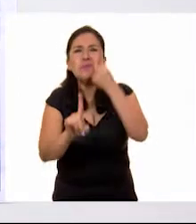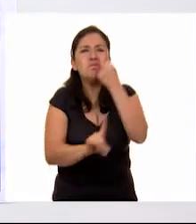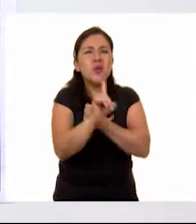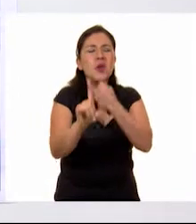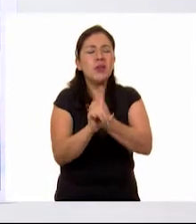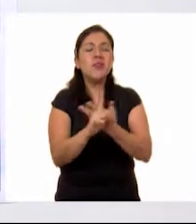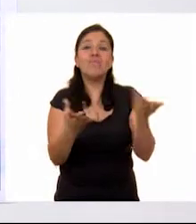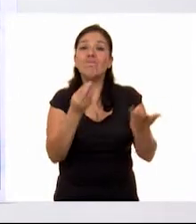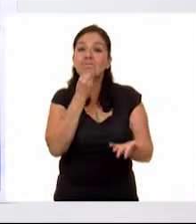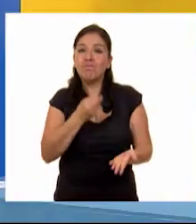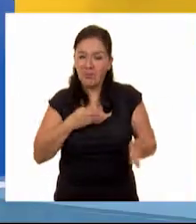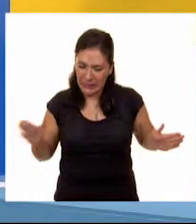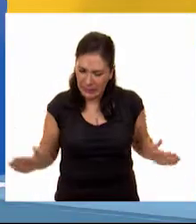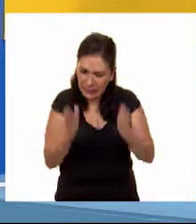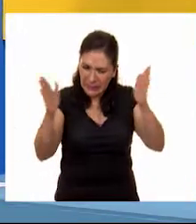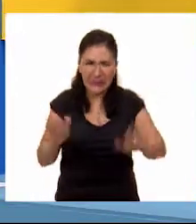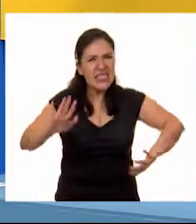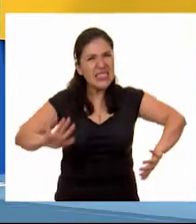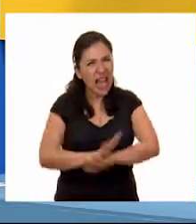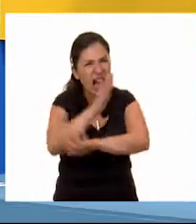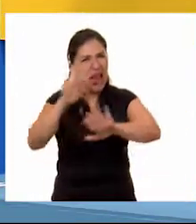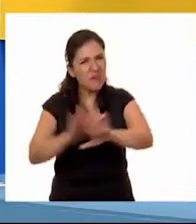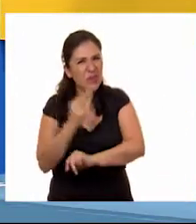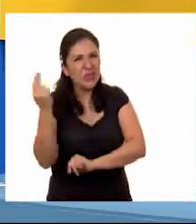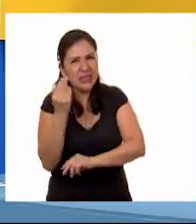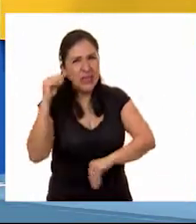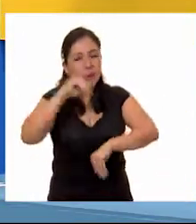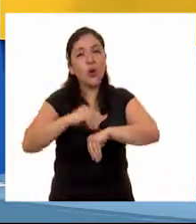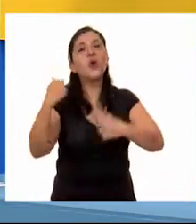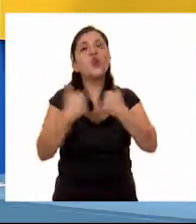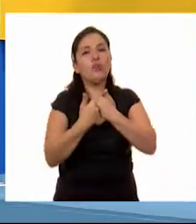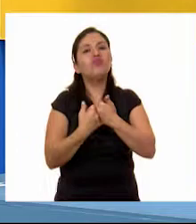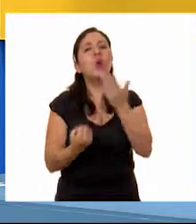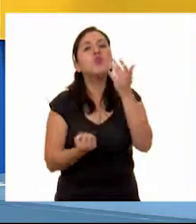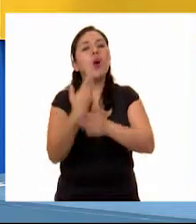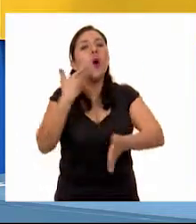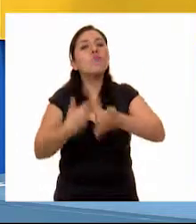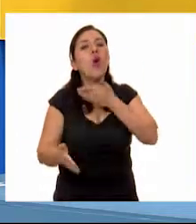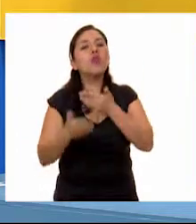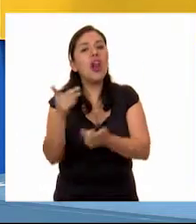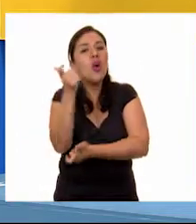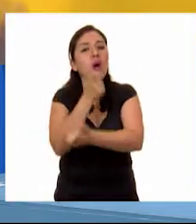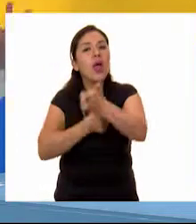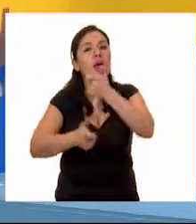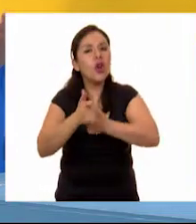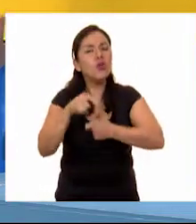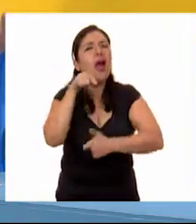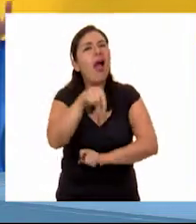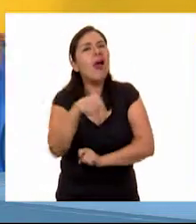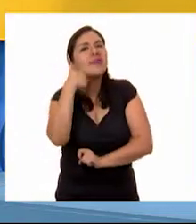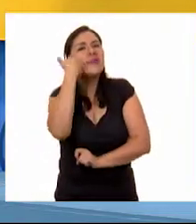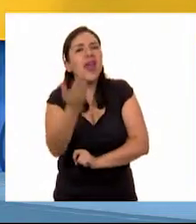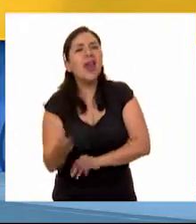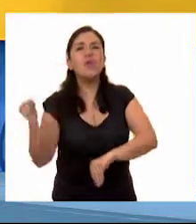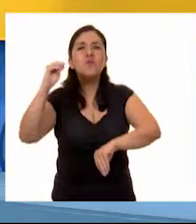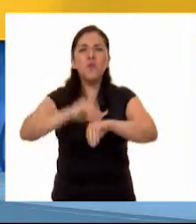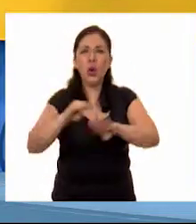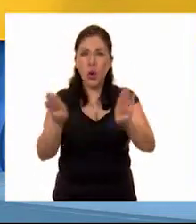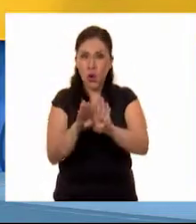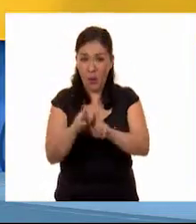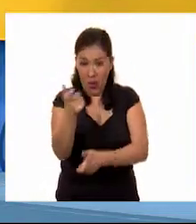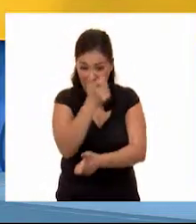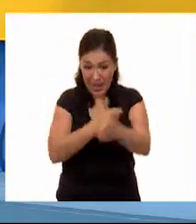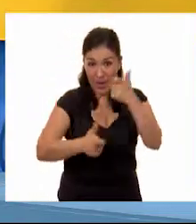a impulsar fuertísimos cambios estructurales con la adopción de un nuevo modelo económico, que lo que pretendía era orientar la